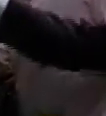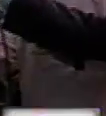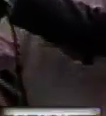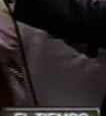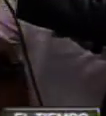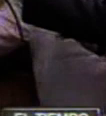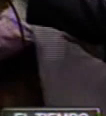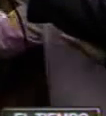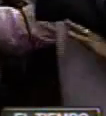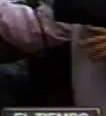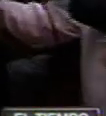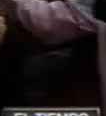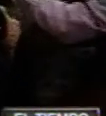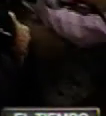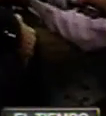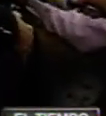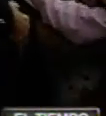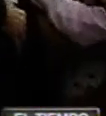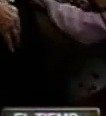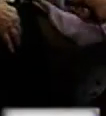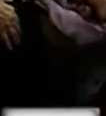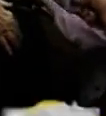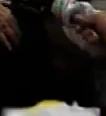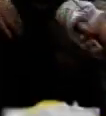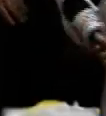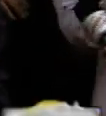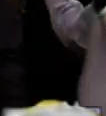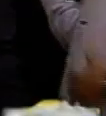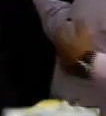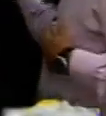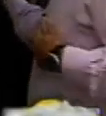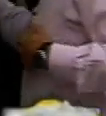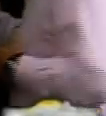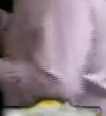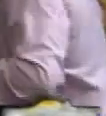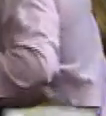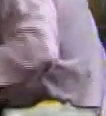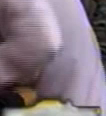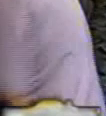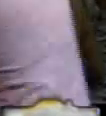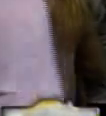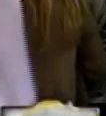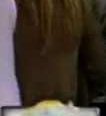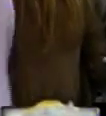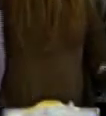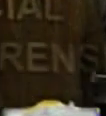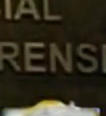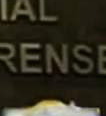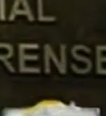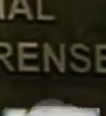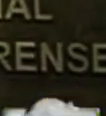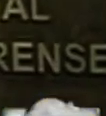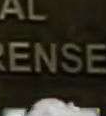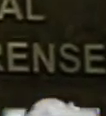fiscal Alberto Nisman se suicidó. Va a haber dos dictámenes. El dictamen de mayoría va a ser avalado